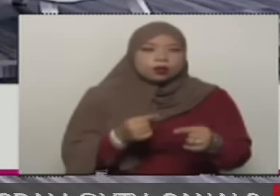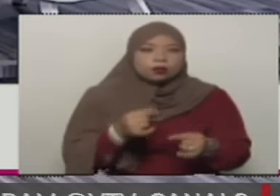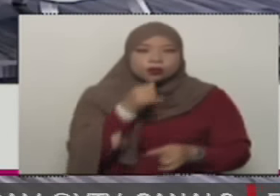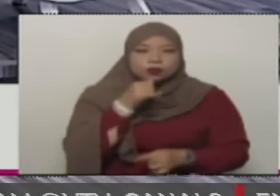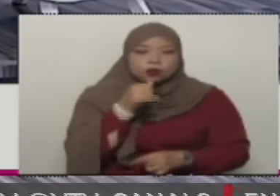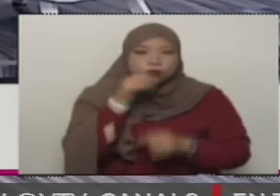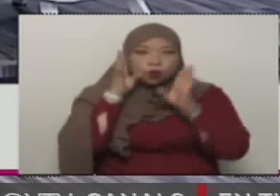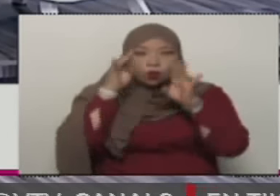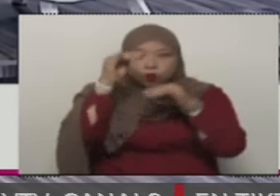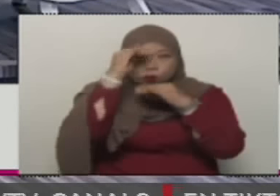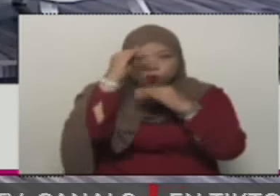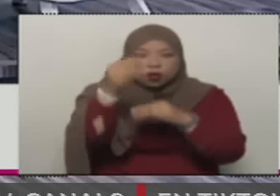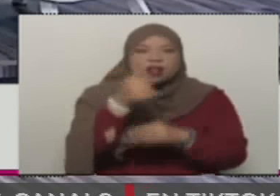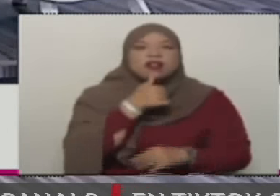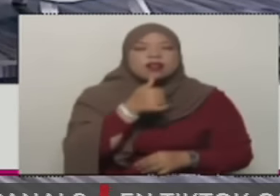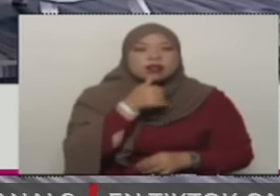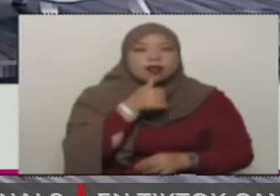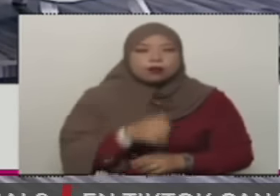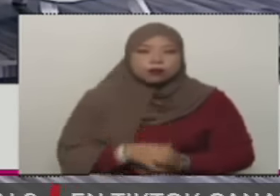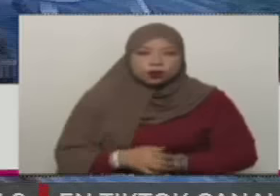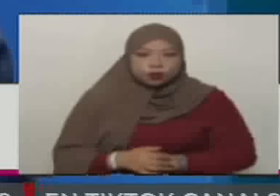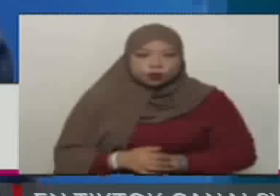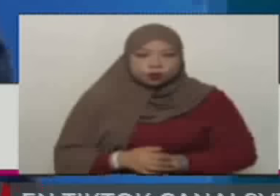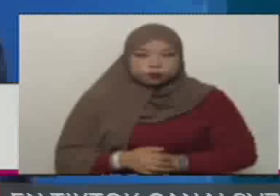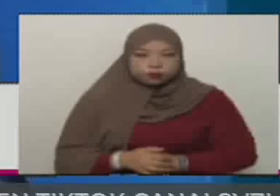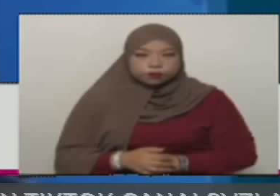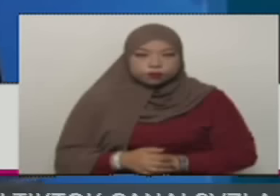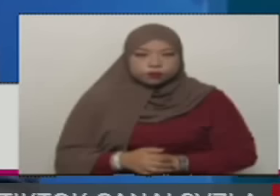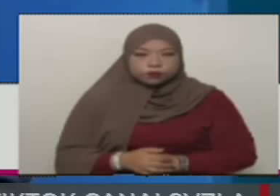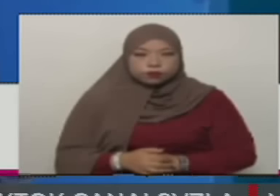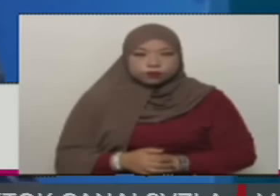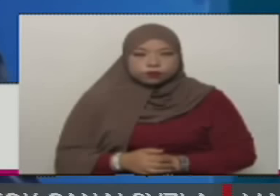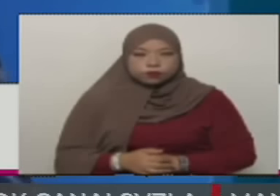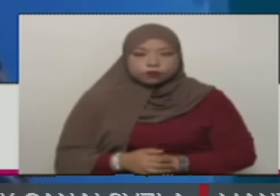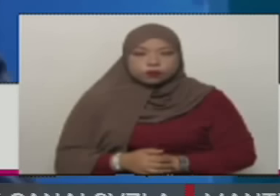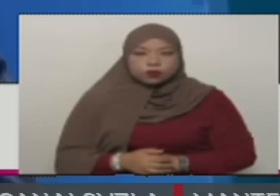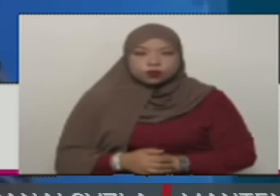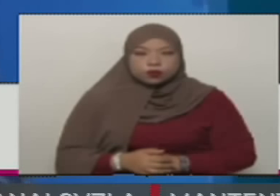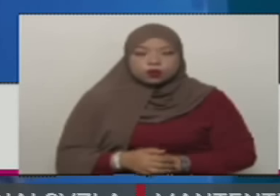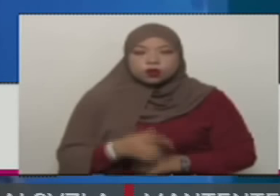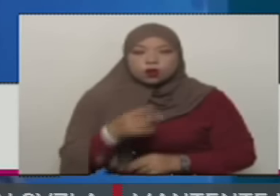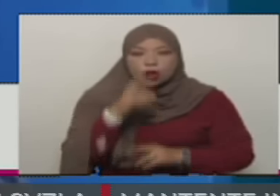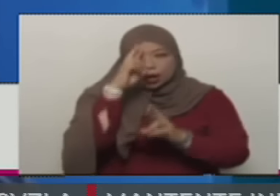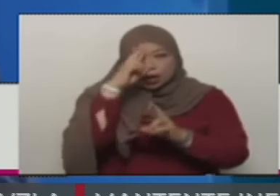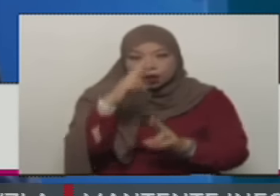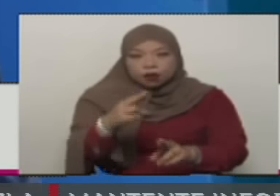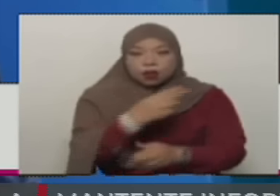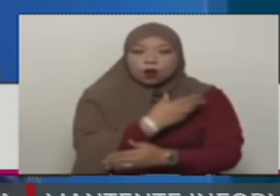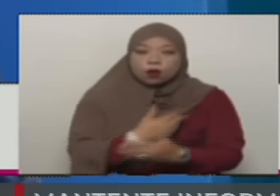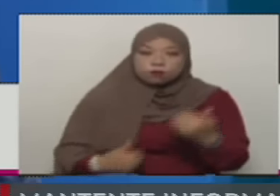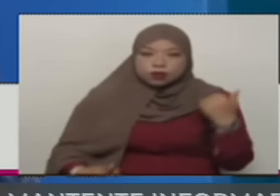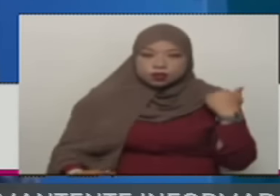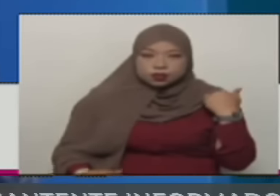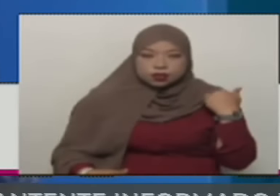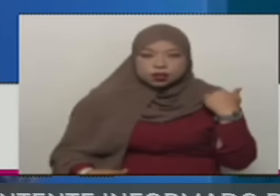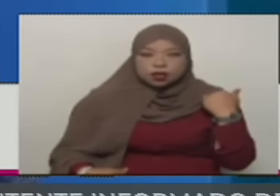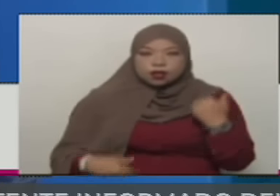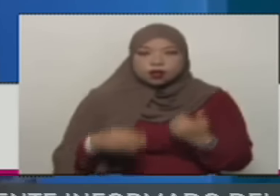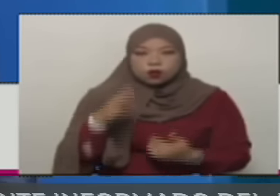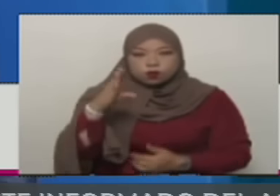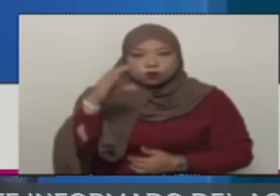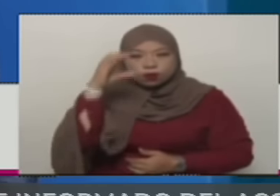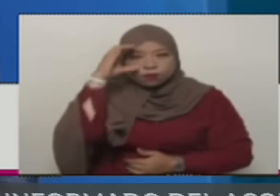TV. ¿Quién manda, compañero? El presidente Biden, todo mi respeto. Ya está en